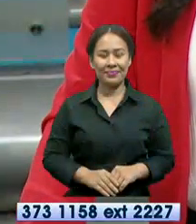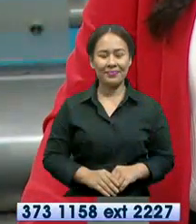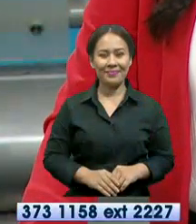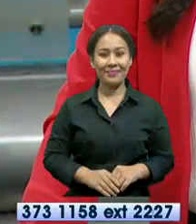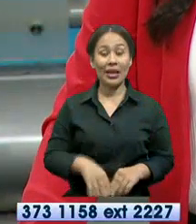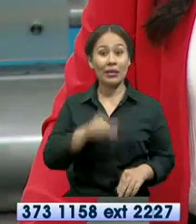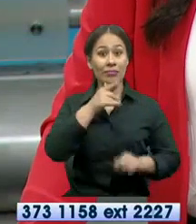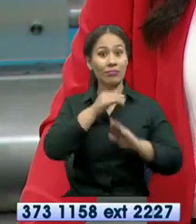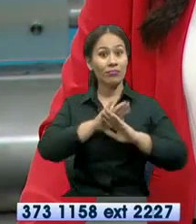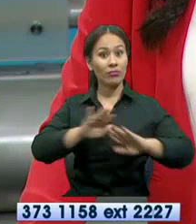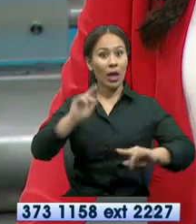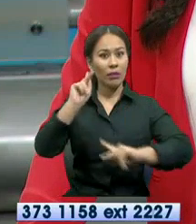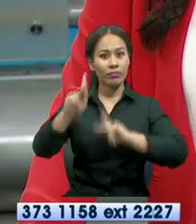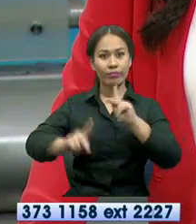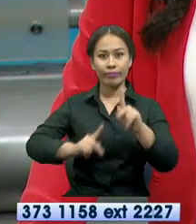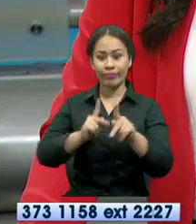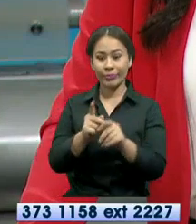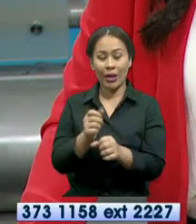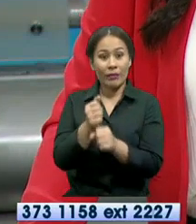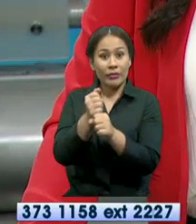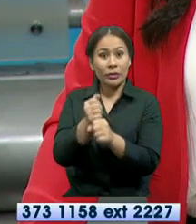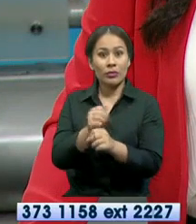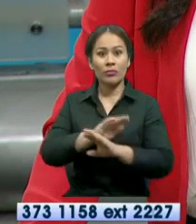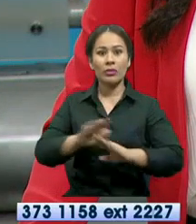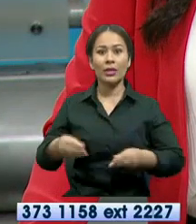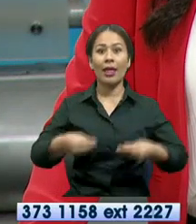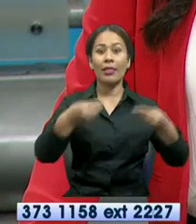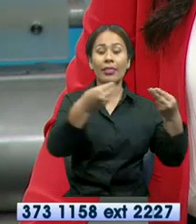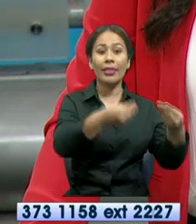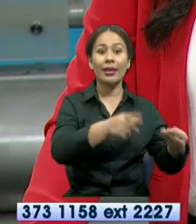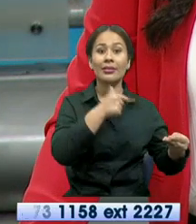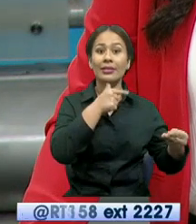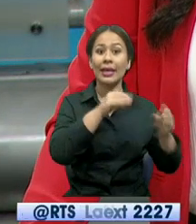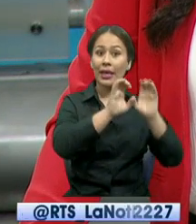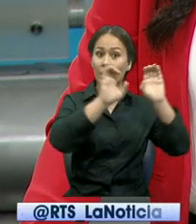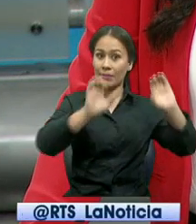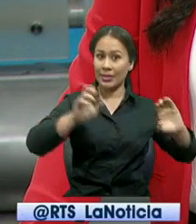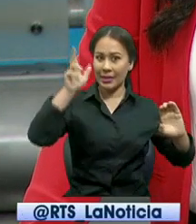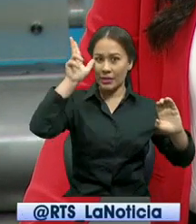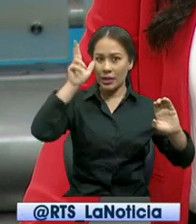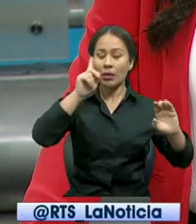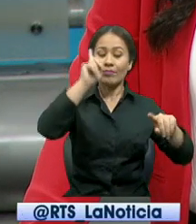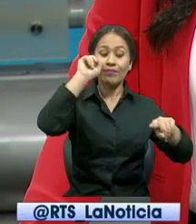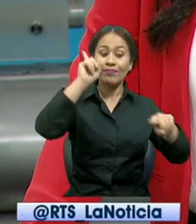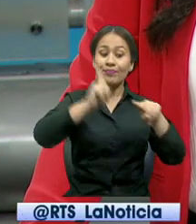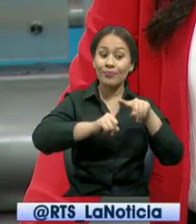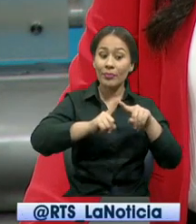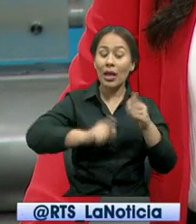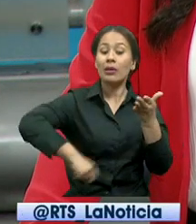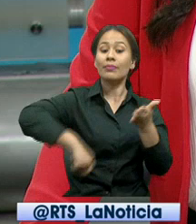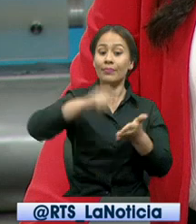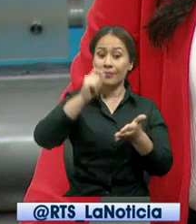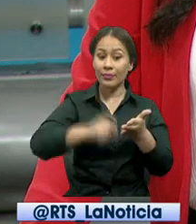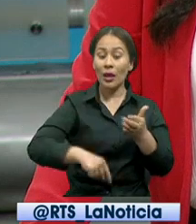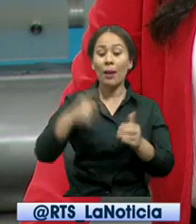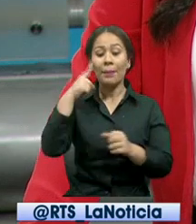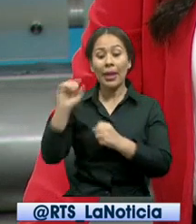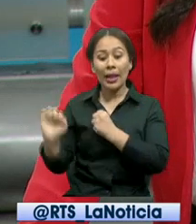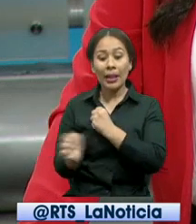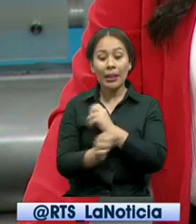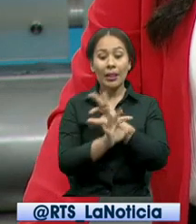La prefectura del Guayas adjudicó a una empresa estatal china el dragado de los 4 millones de metros cúbicos de